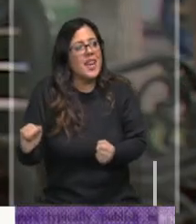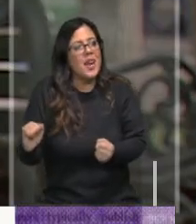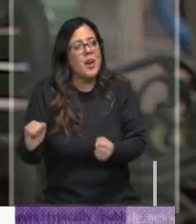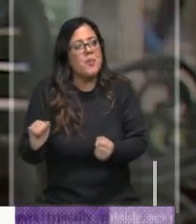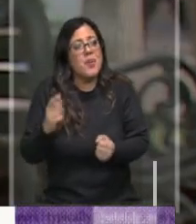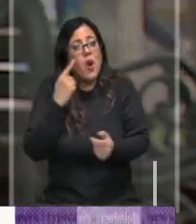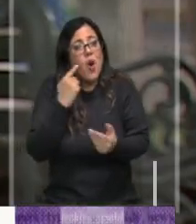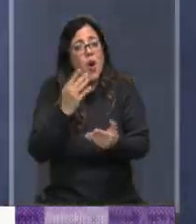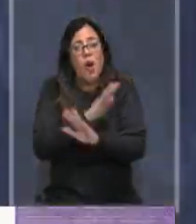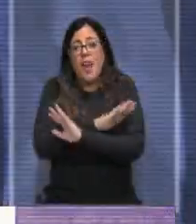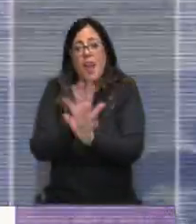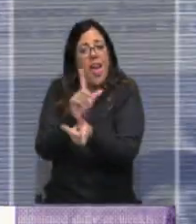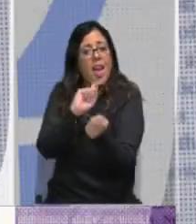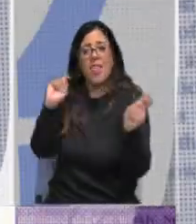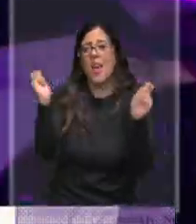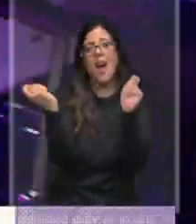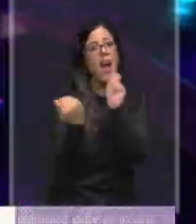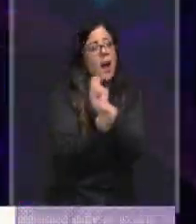cambió.